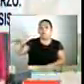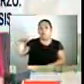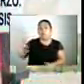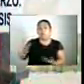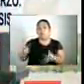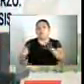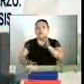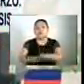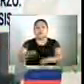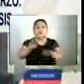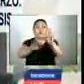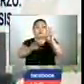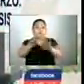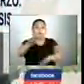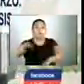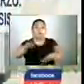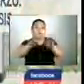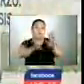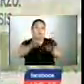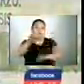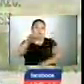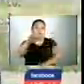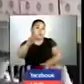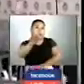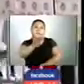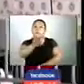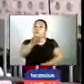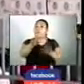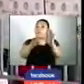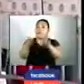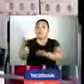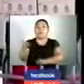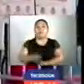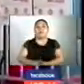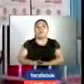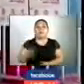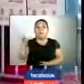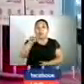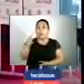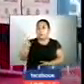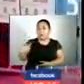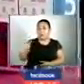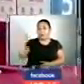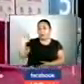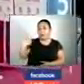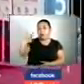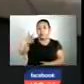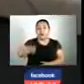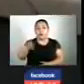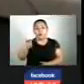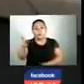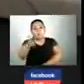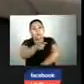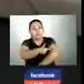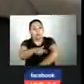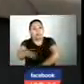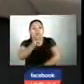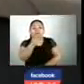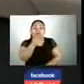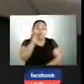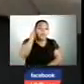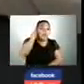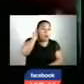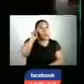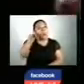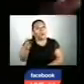con un total de 81,600 dosis. El mes pasado dio inicio a la vacunación con la primera dosis a la población de la tercera edad